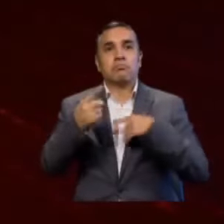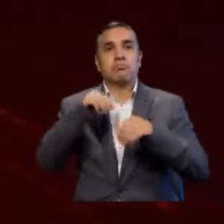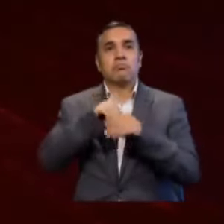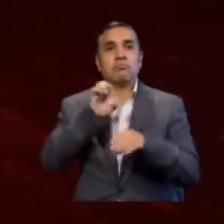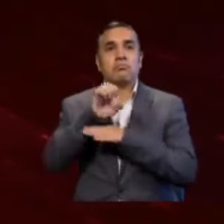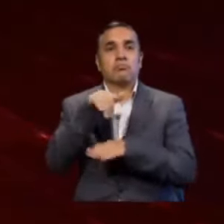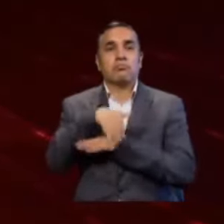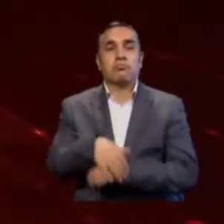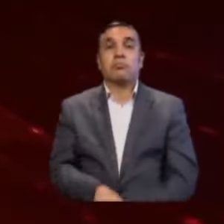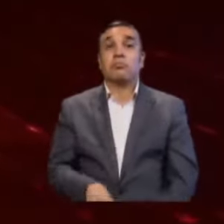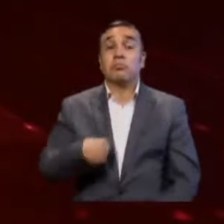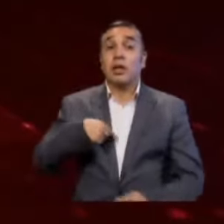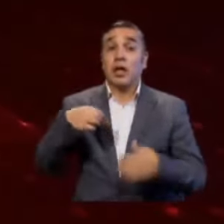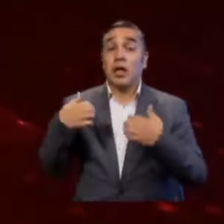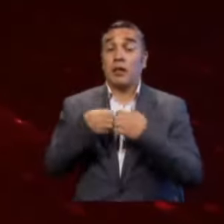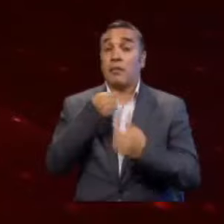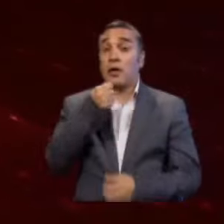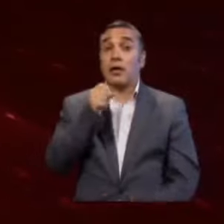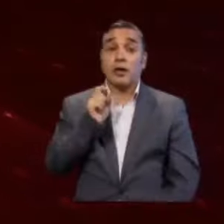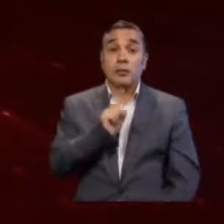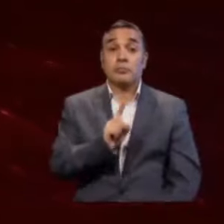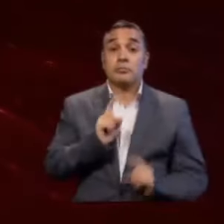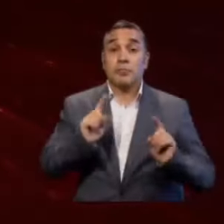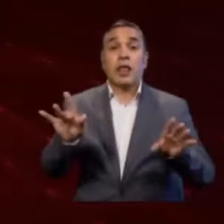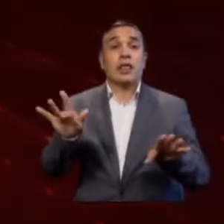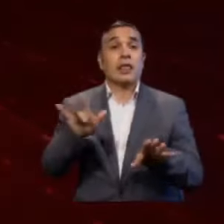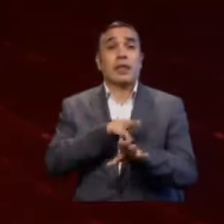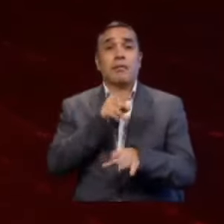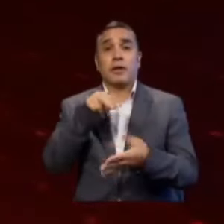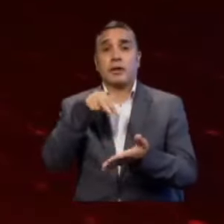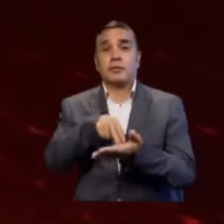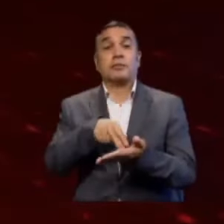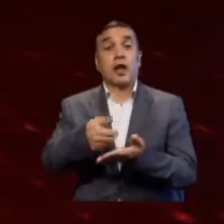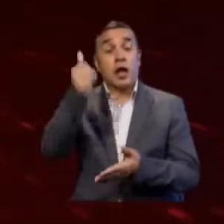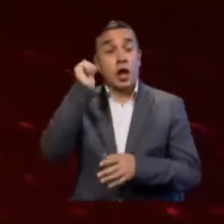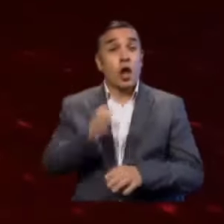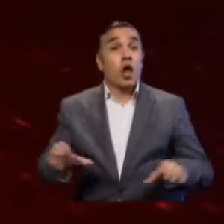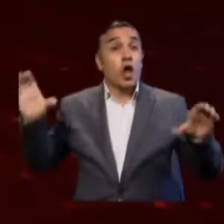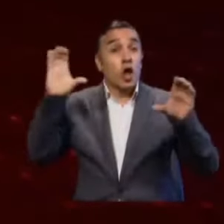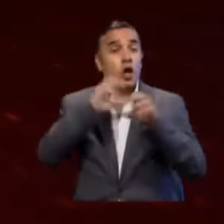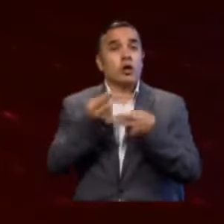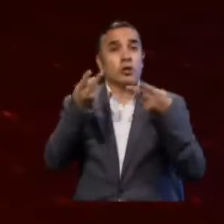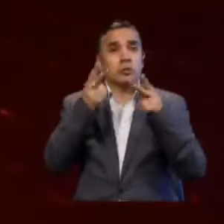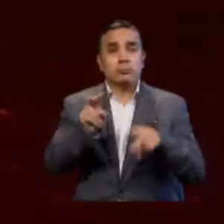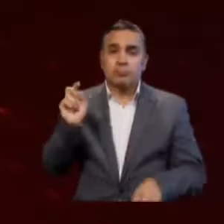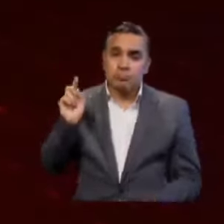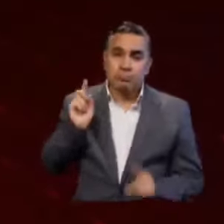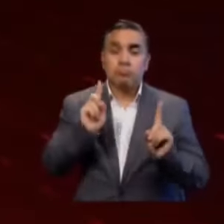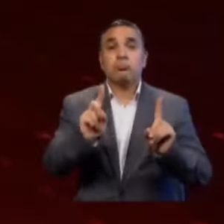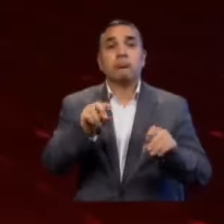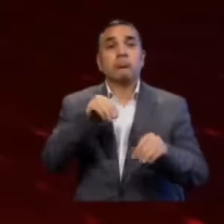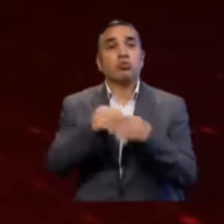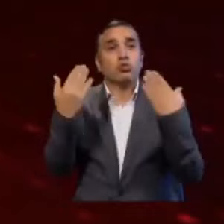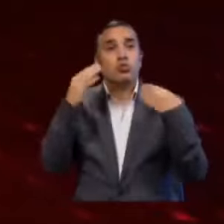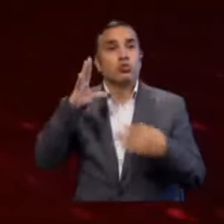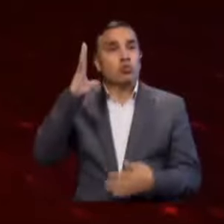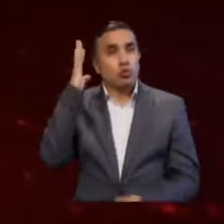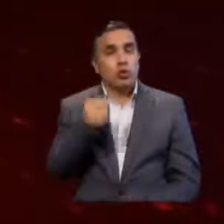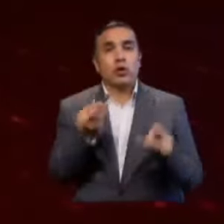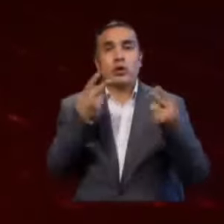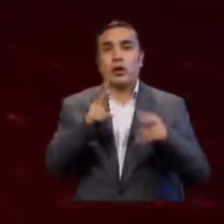país. Nuestros equipos periodísticos están desde muy temprano, Jorge, desde ayer en la noche también desplegados, tanto en Guayaquil, Cuenca y